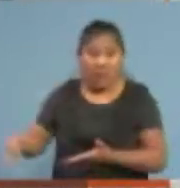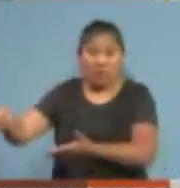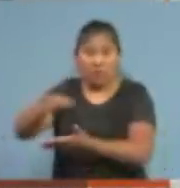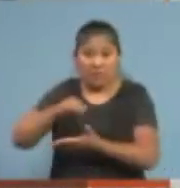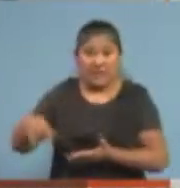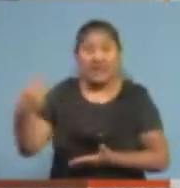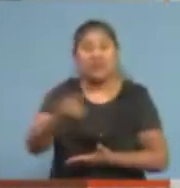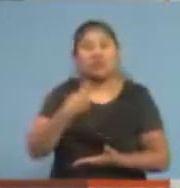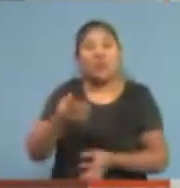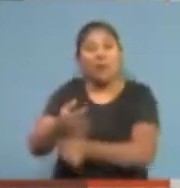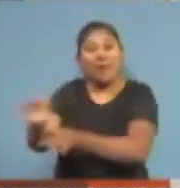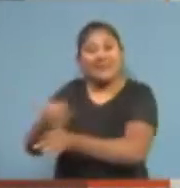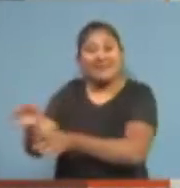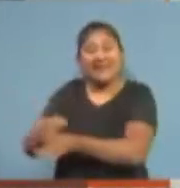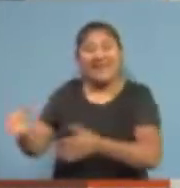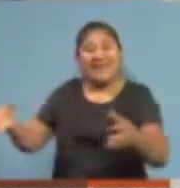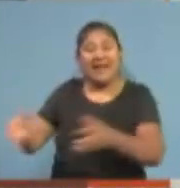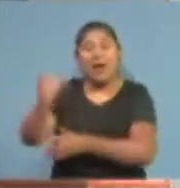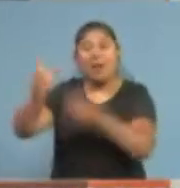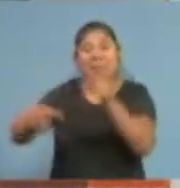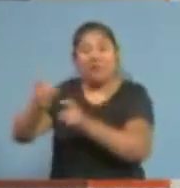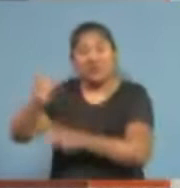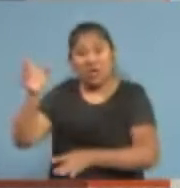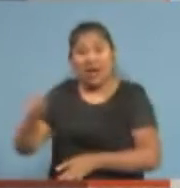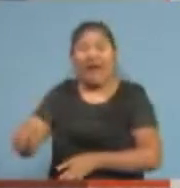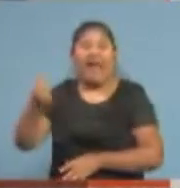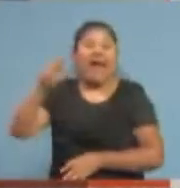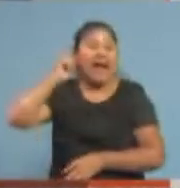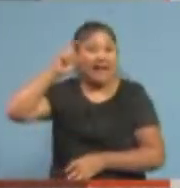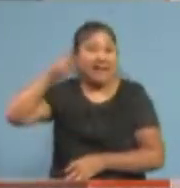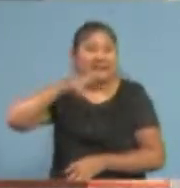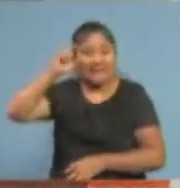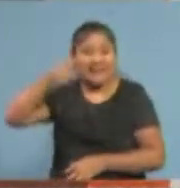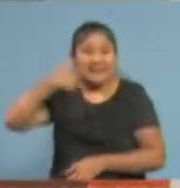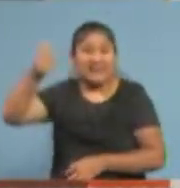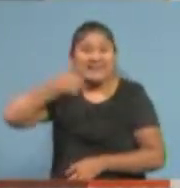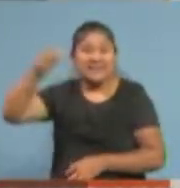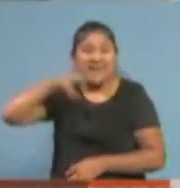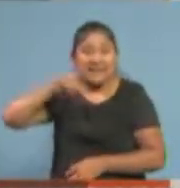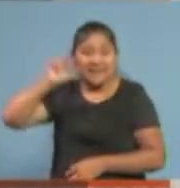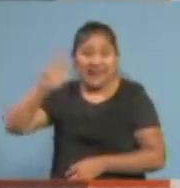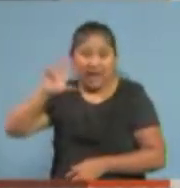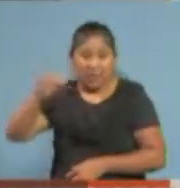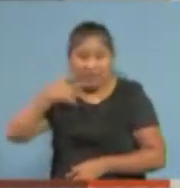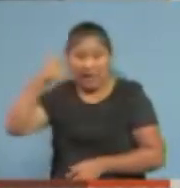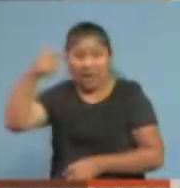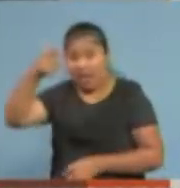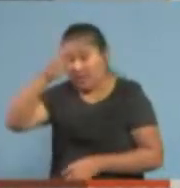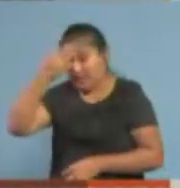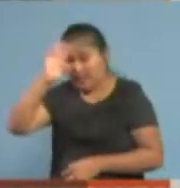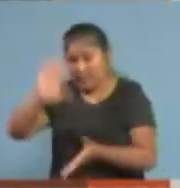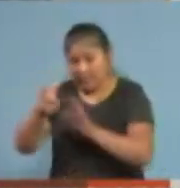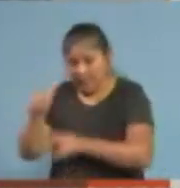ser los encargados de controlar los corsos y los puestos de comida entonces hicimos una capacitación para ellos para que puedan